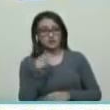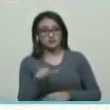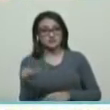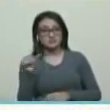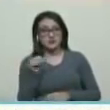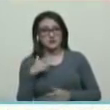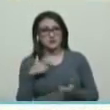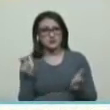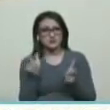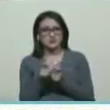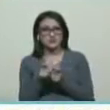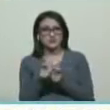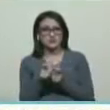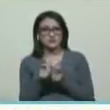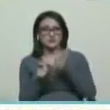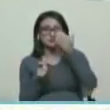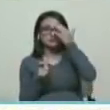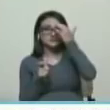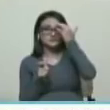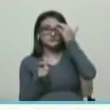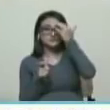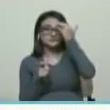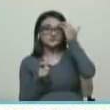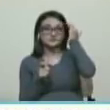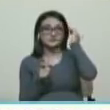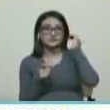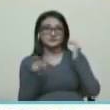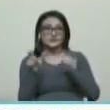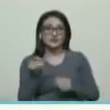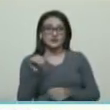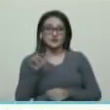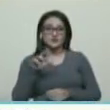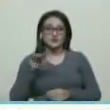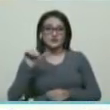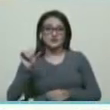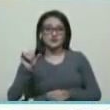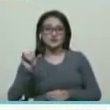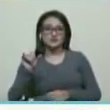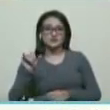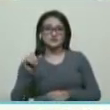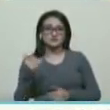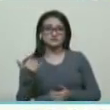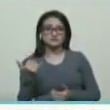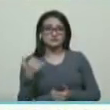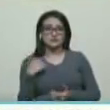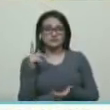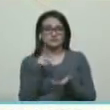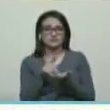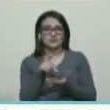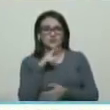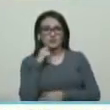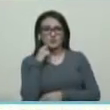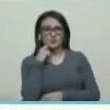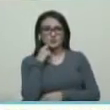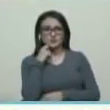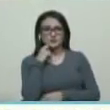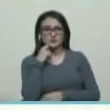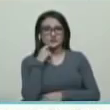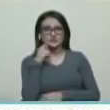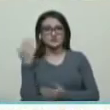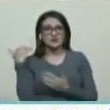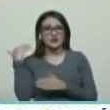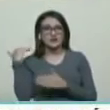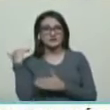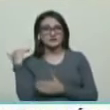una reunión con su contraparte, el señor Yuri Borisov, porque estuve en Moscú y él en aquel